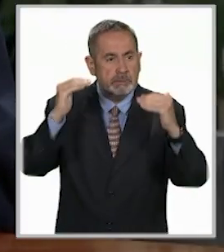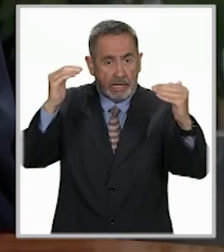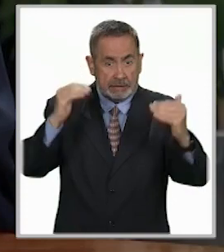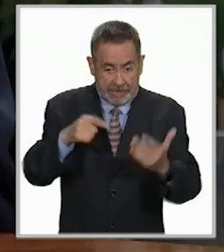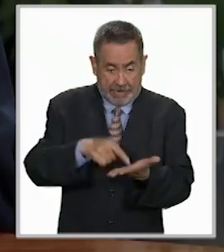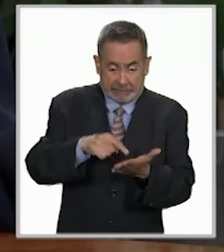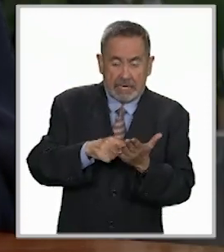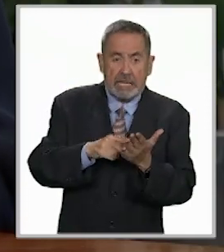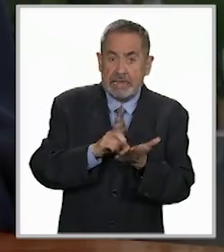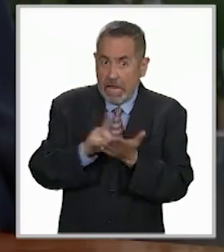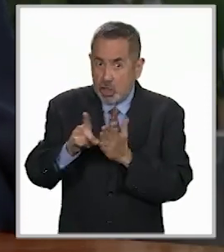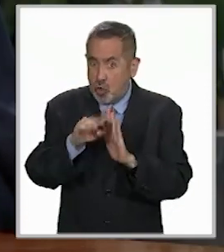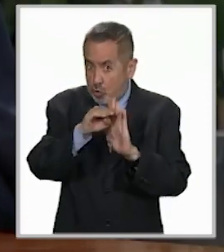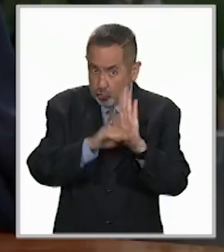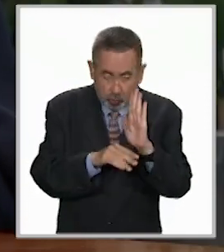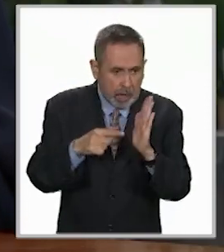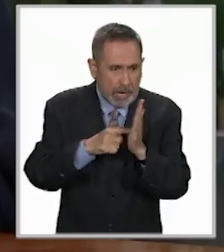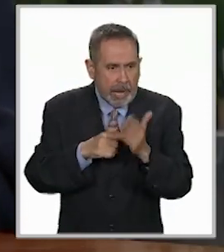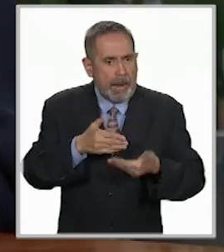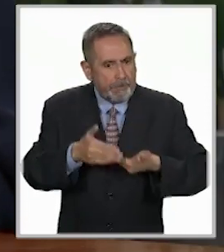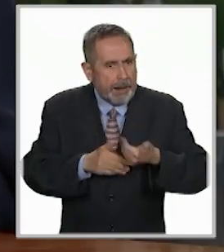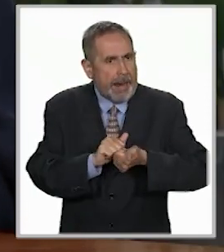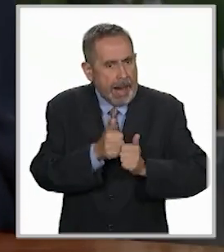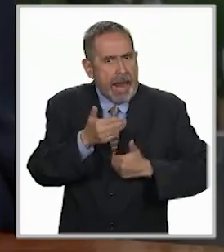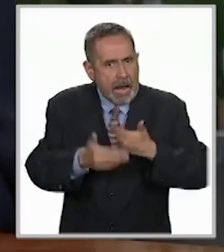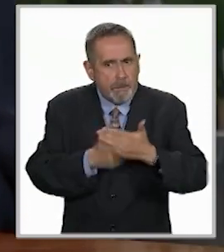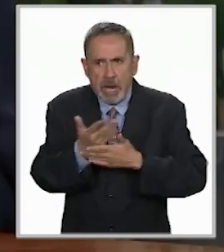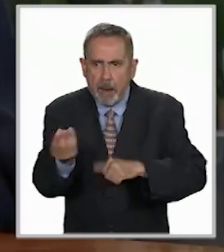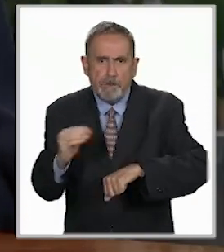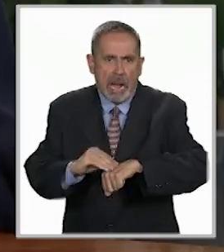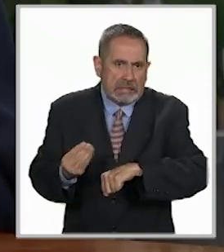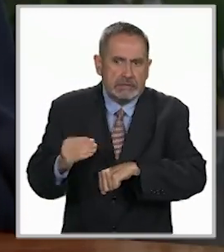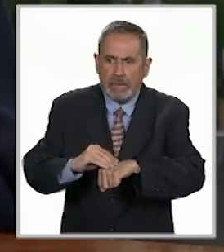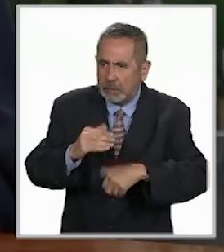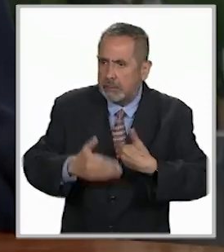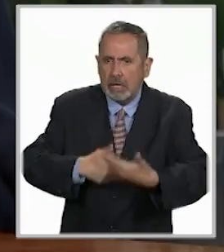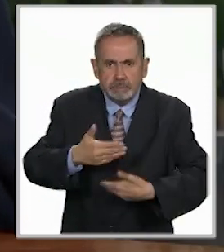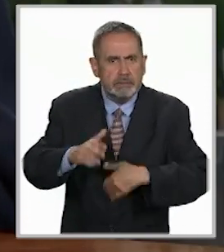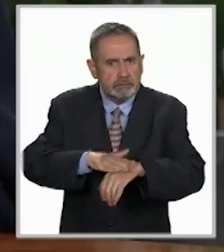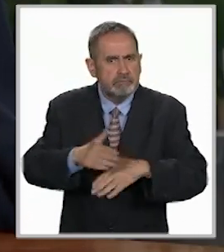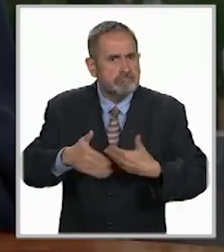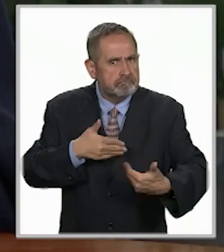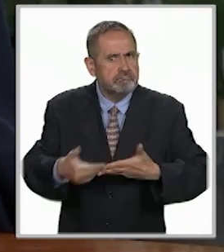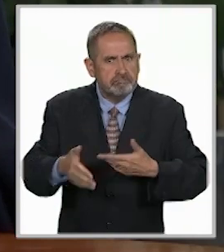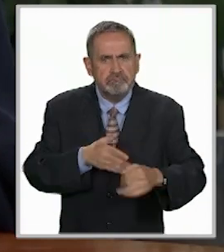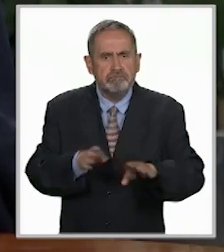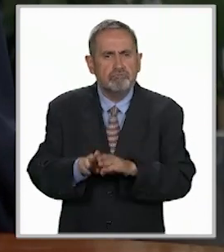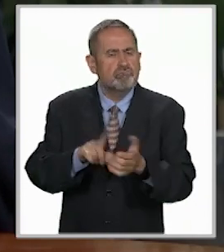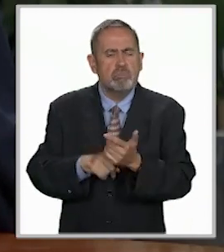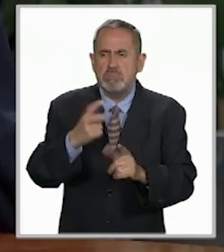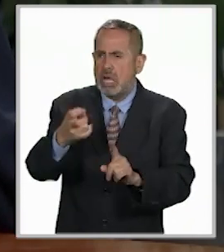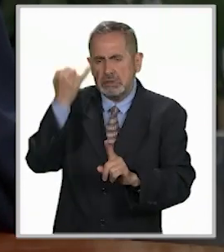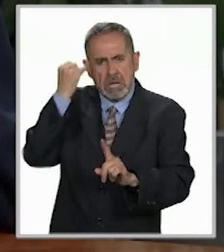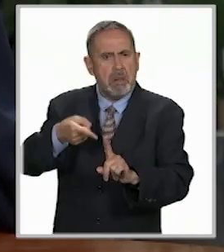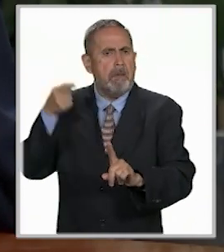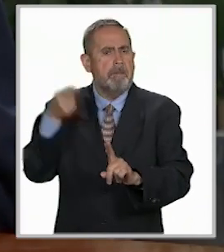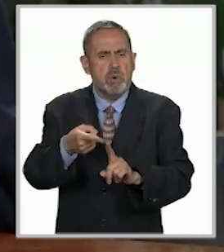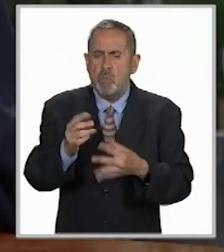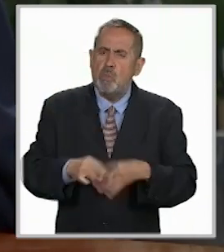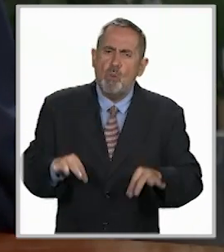derecho vivo, es un derecho en constante evolución, es un derecho que se desarrolla a la fecha. Y creo que eso es una